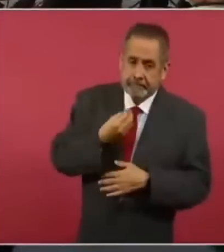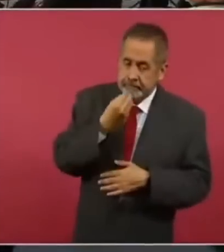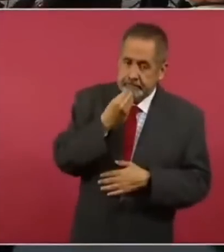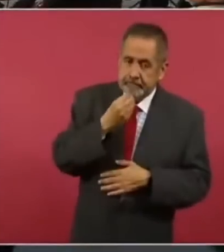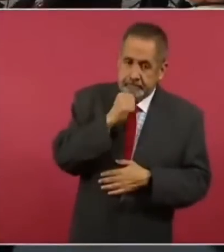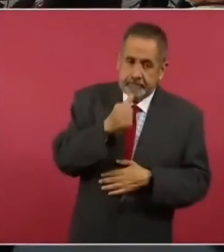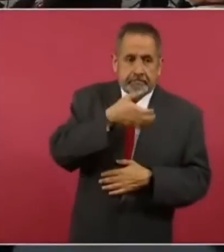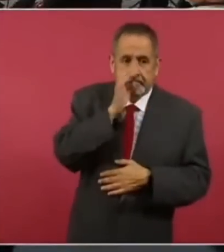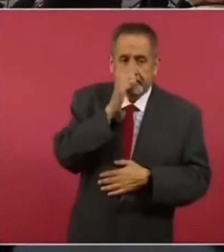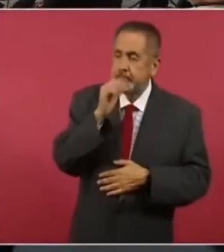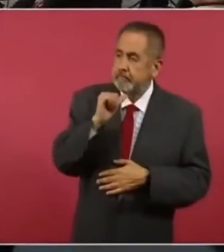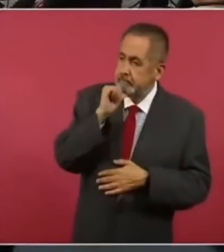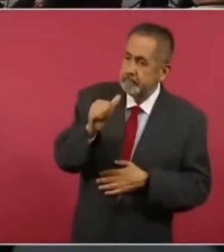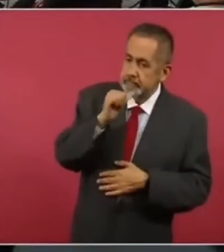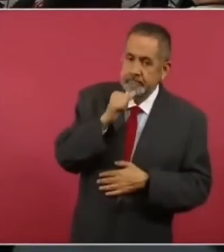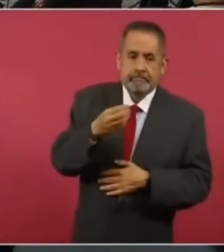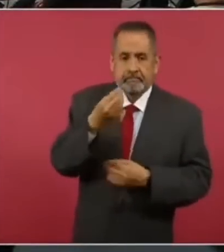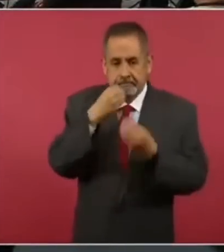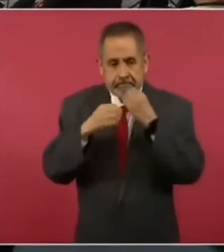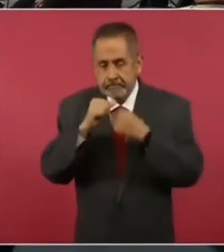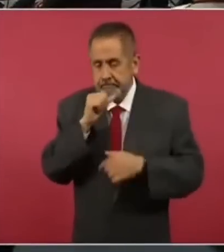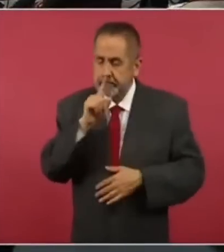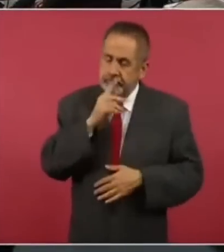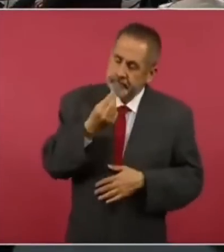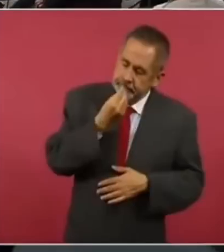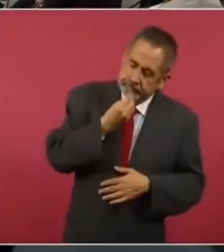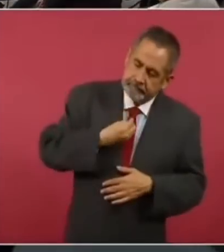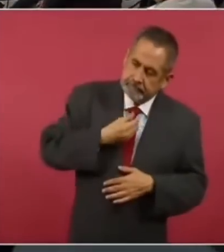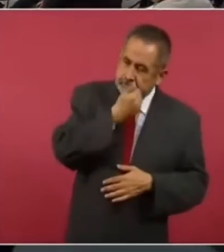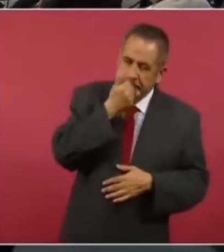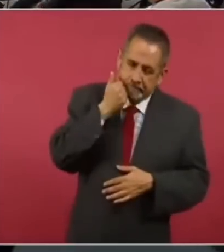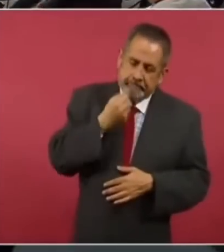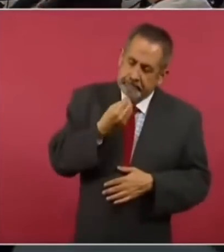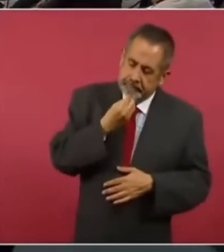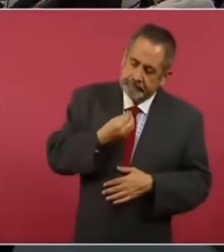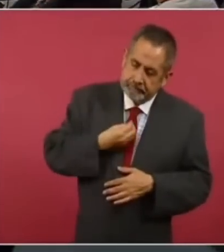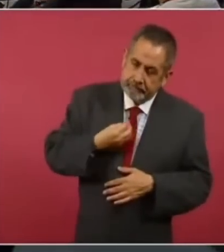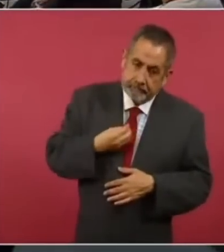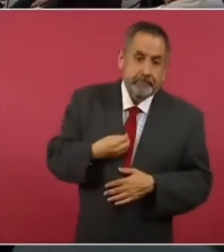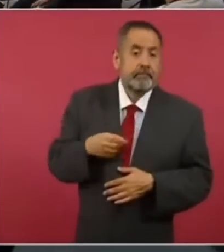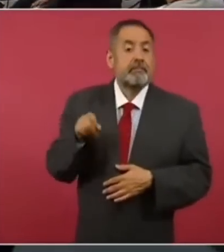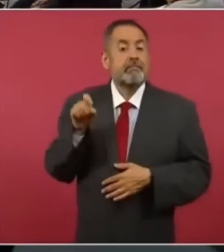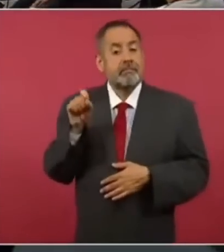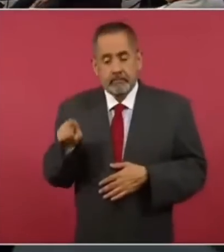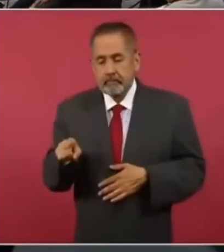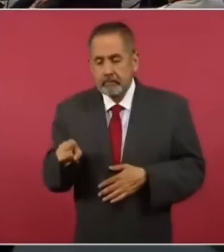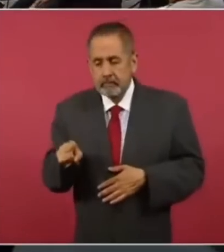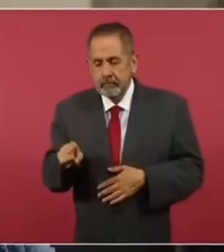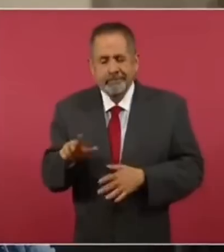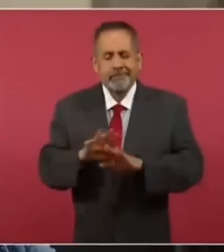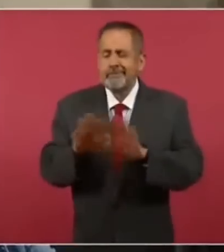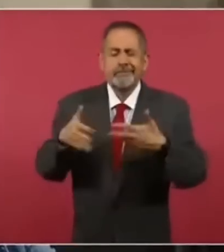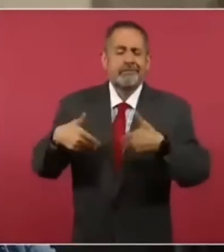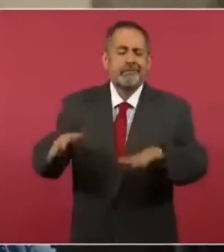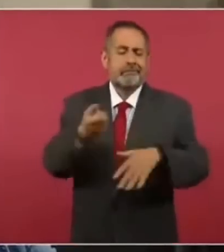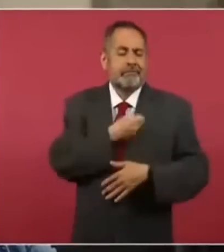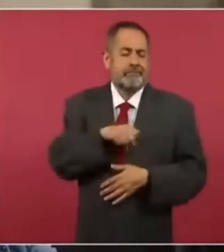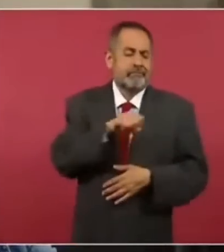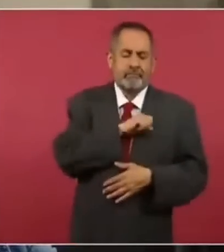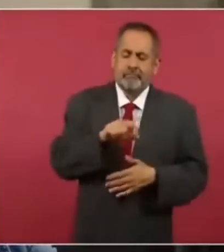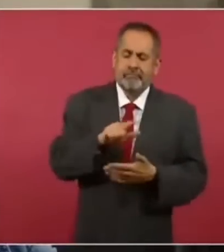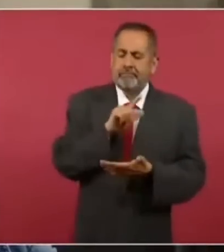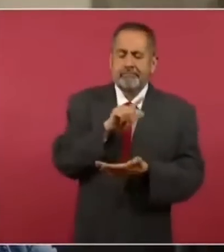no tomaba agua ni comía. Ese mismo señor fue dado de alta hace